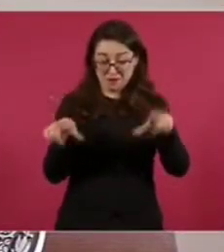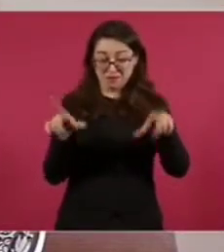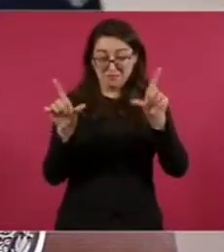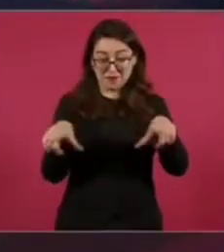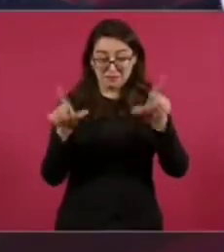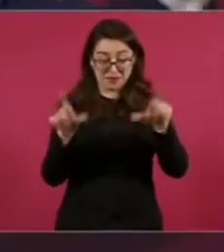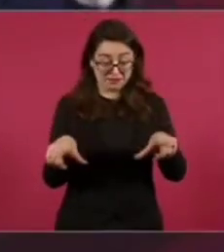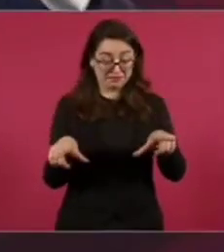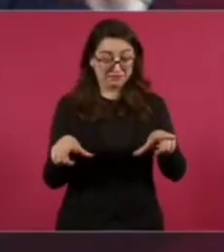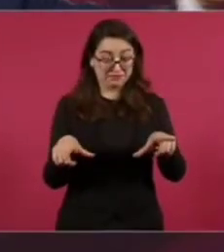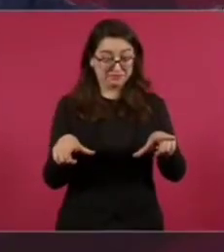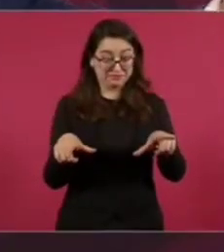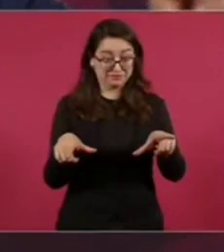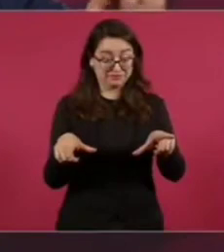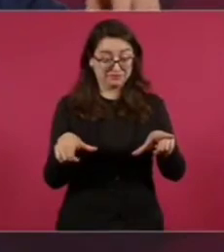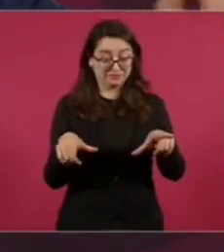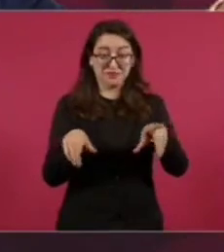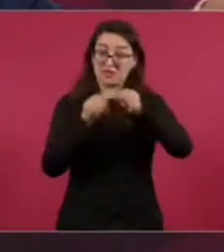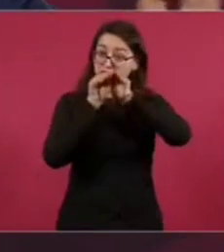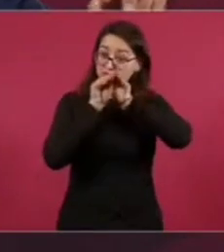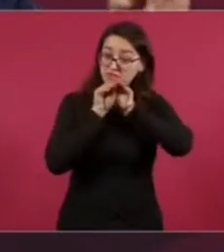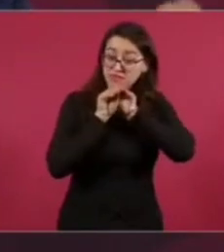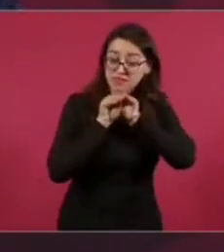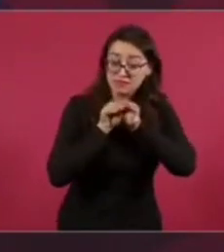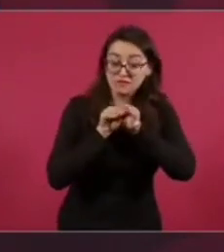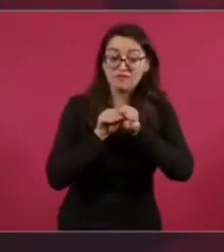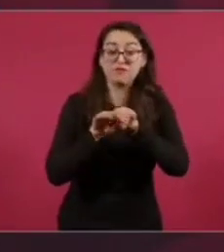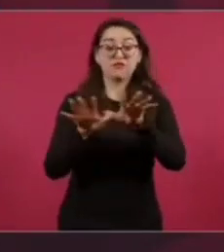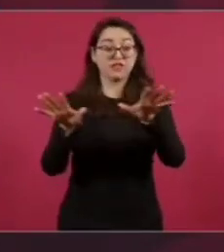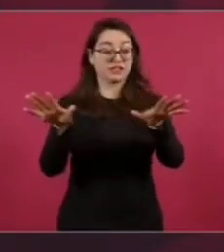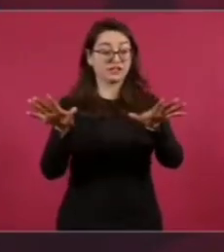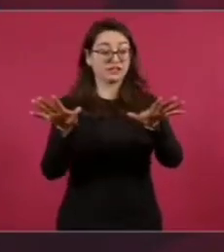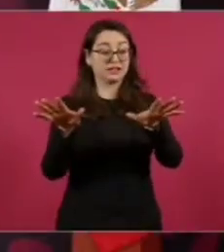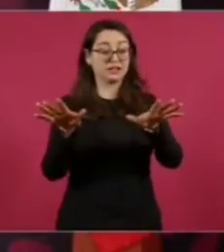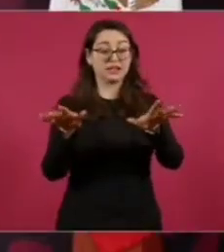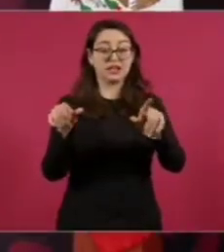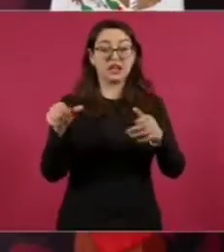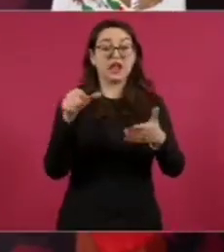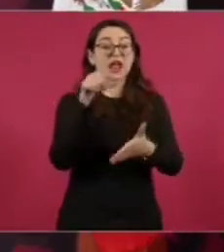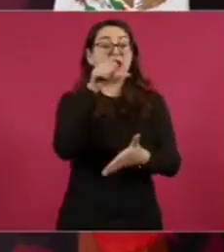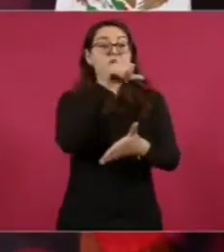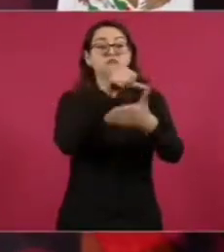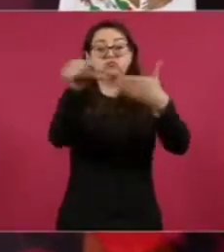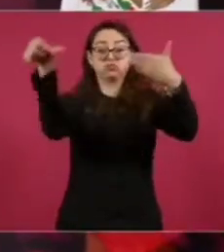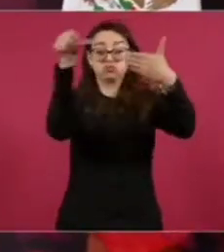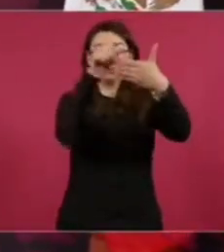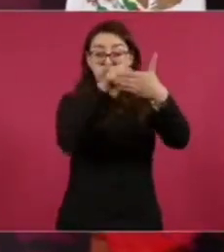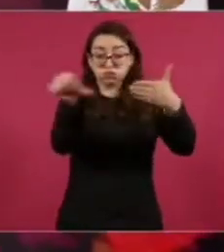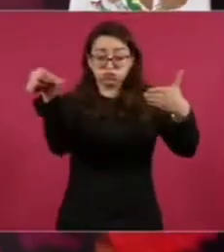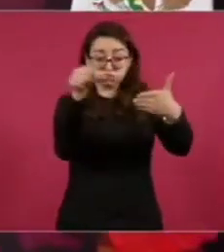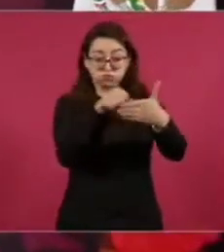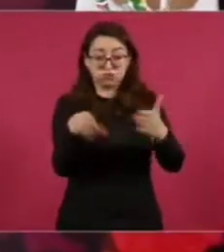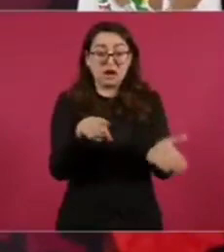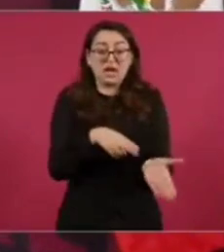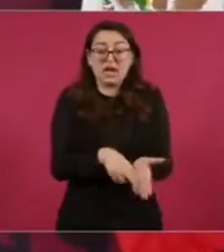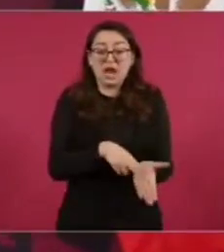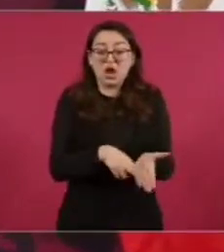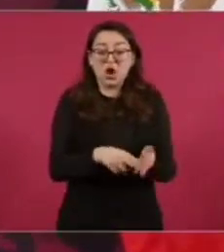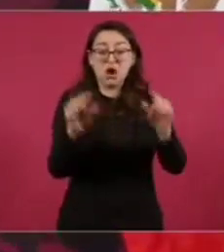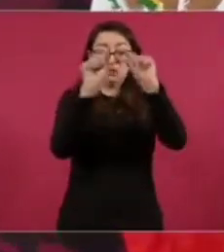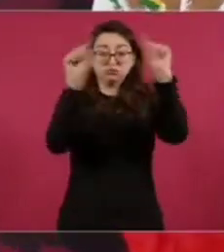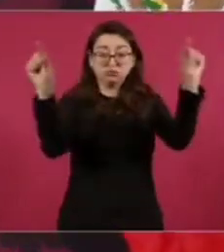Para que todos supieran y no quedara duda. Si nosotros presentamos ese expediente testado,